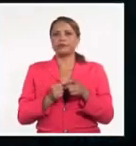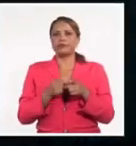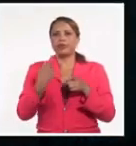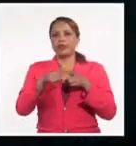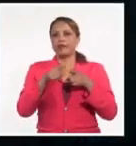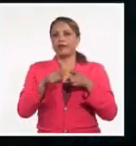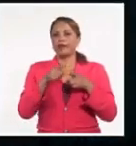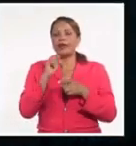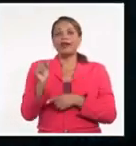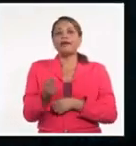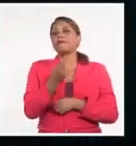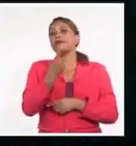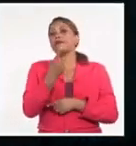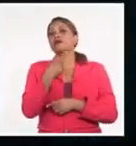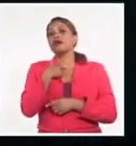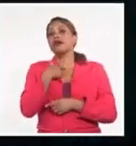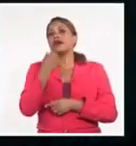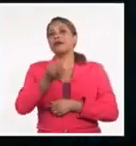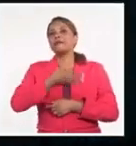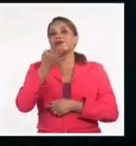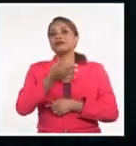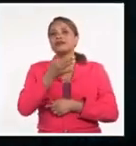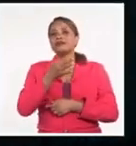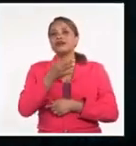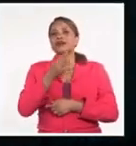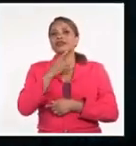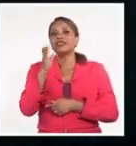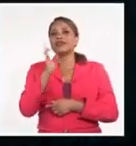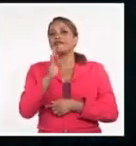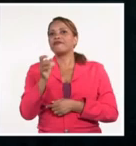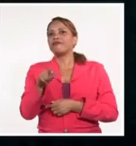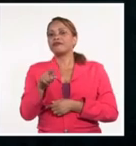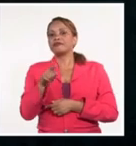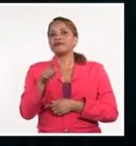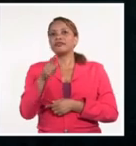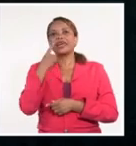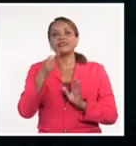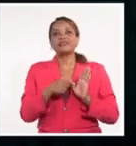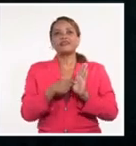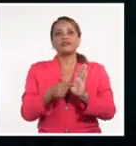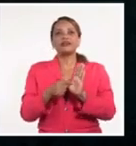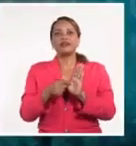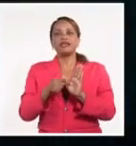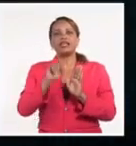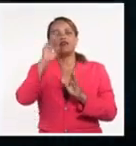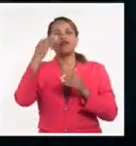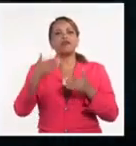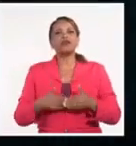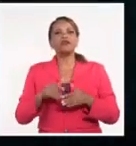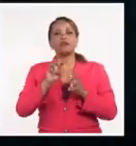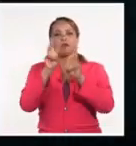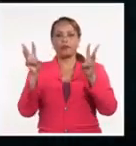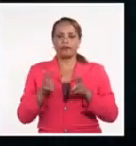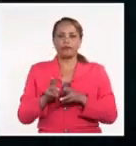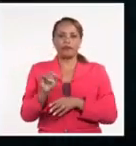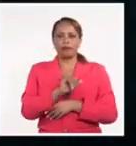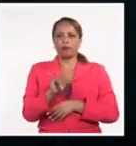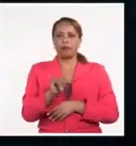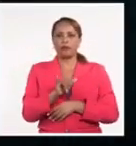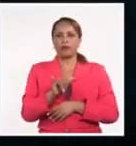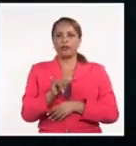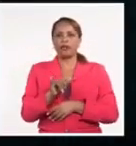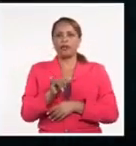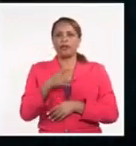recientes. En primer lugar, son expresiones de fascismo reflejadas en los espacios, tanto físico como digital.